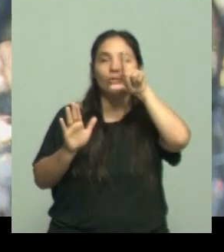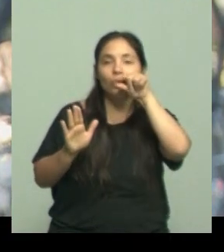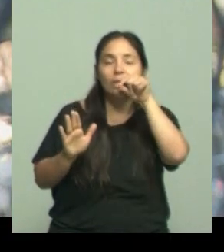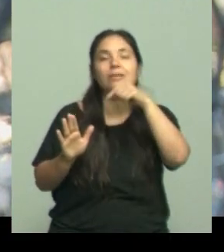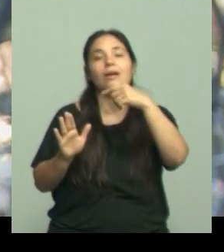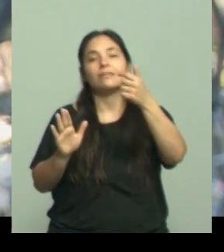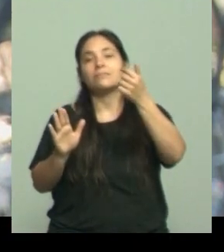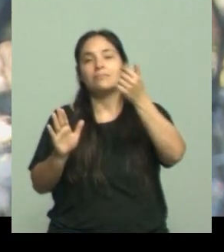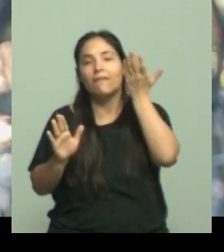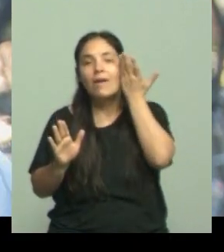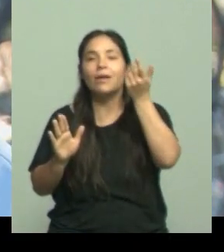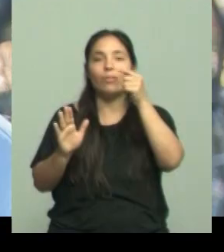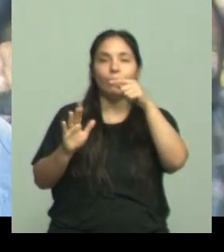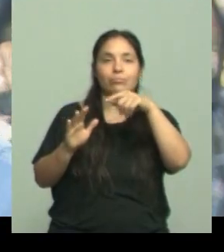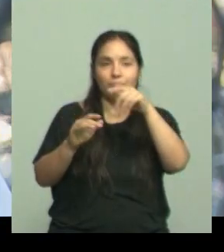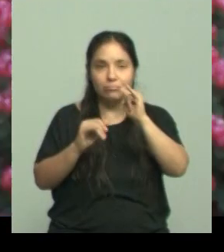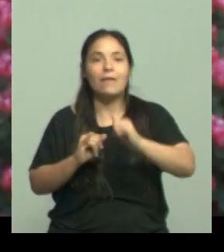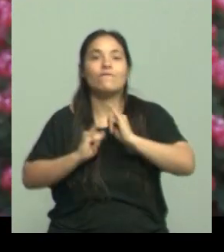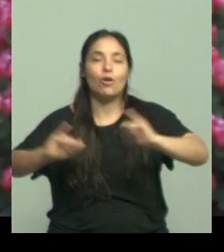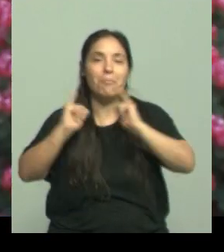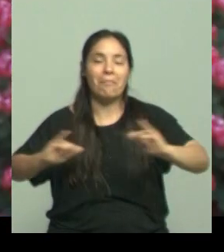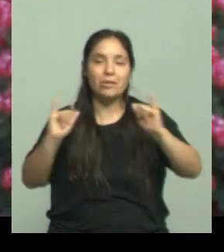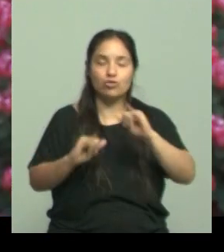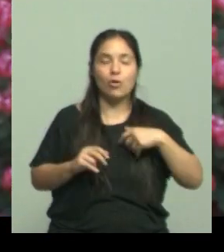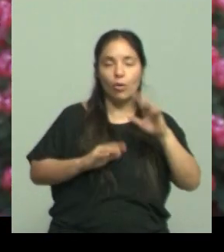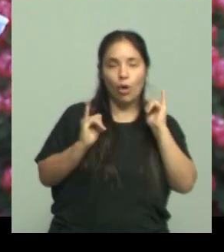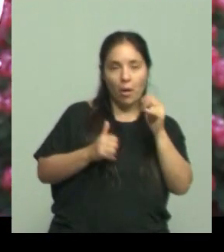de operación sobre la opinión pública, me parece. Bien.